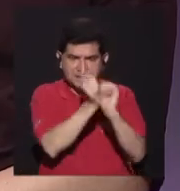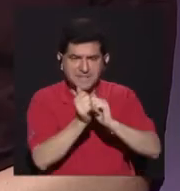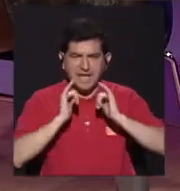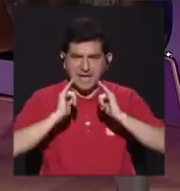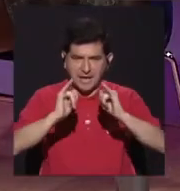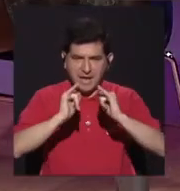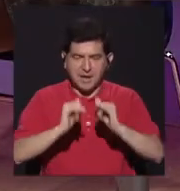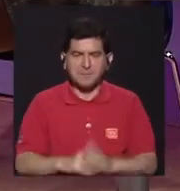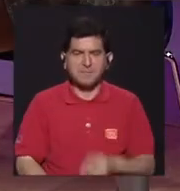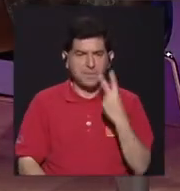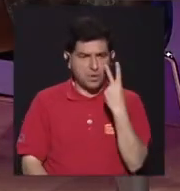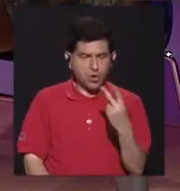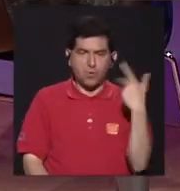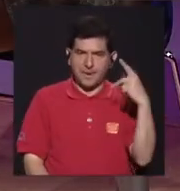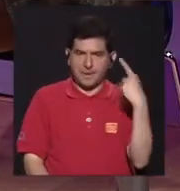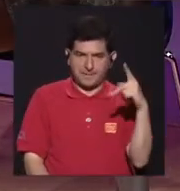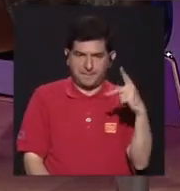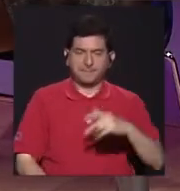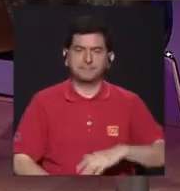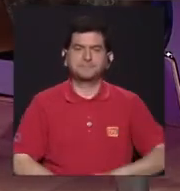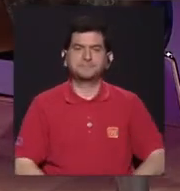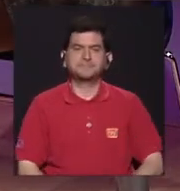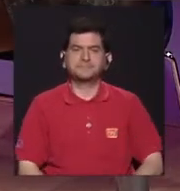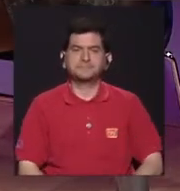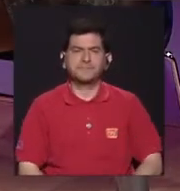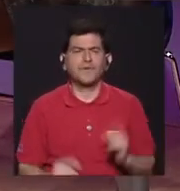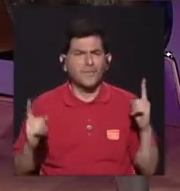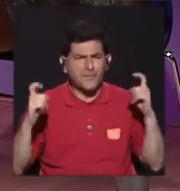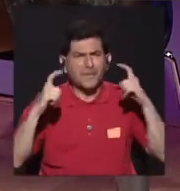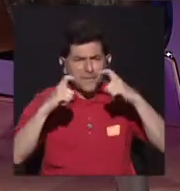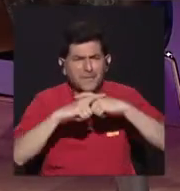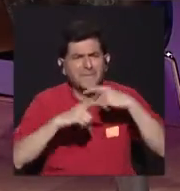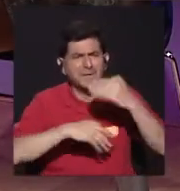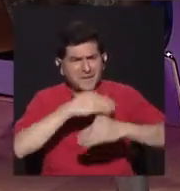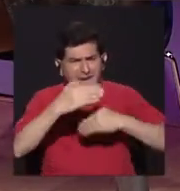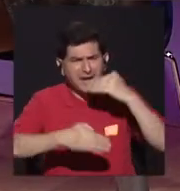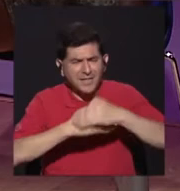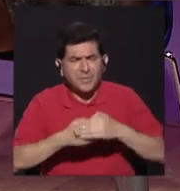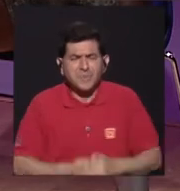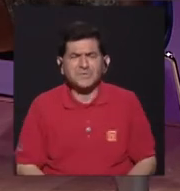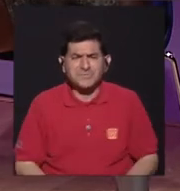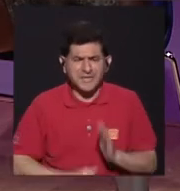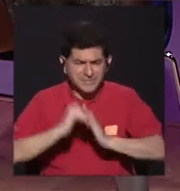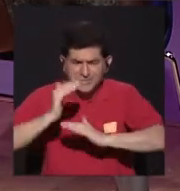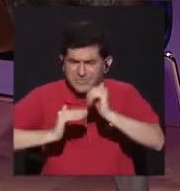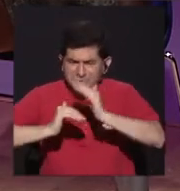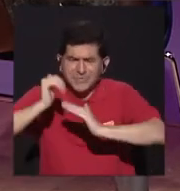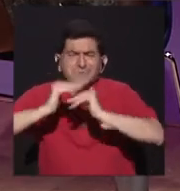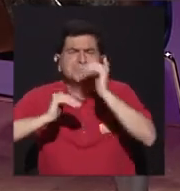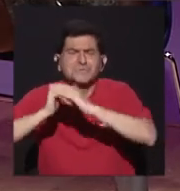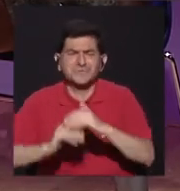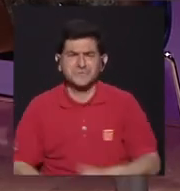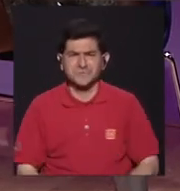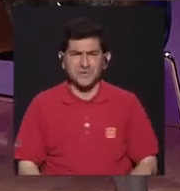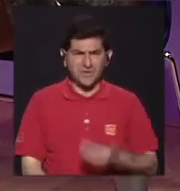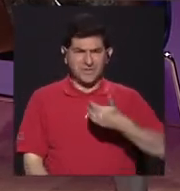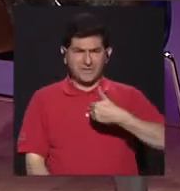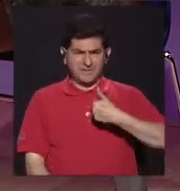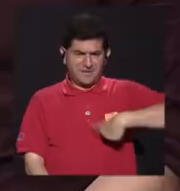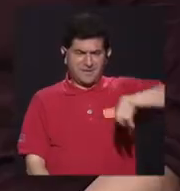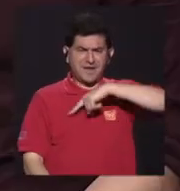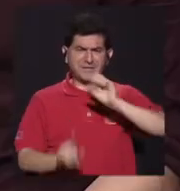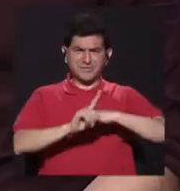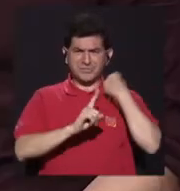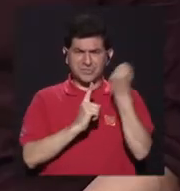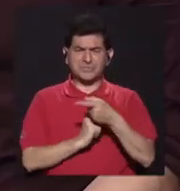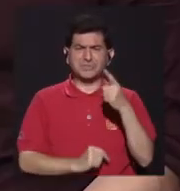igualdad como una amenaza. ¿Qué tan complicado es este proceso de construcción, verdad? Porque tenemos una